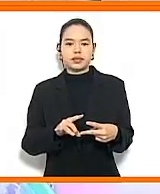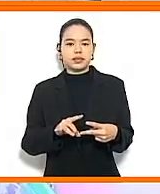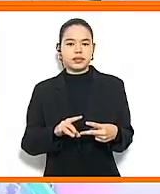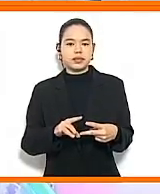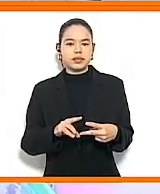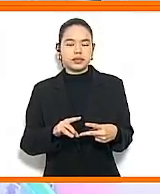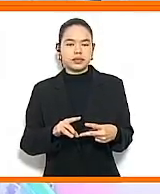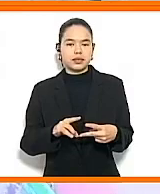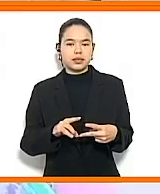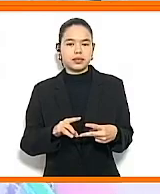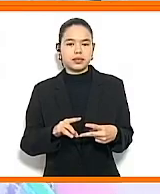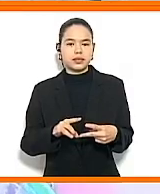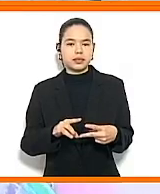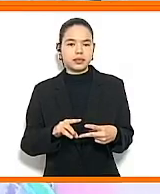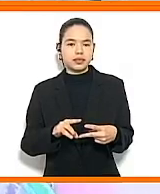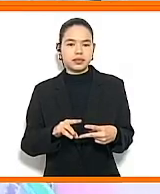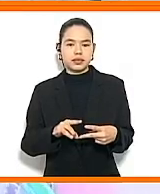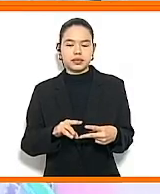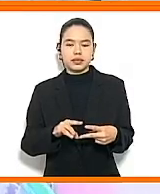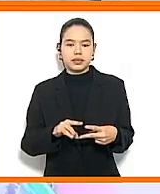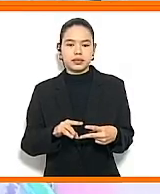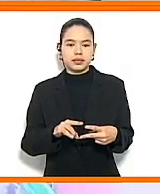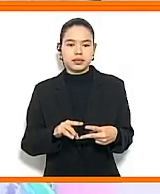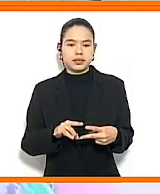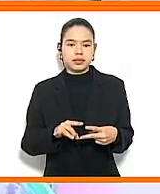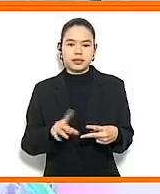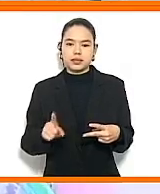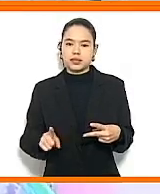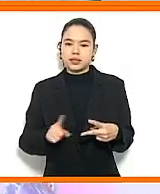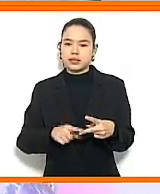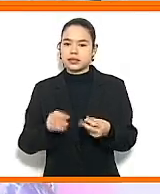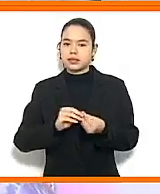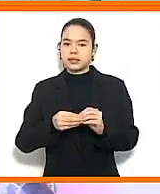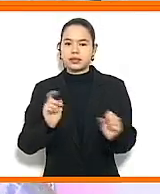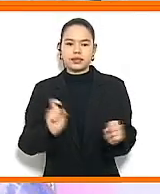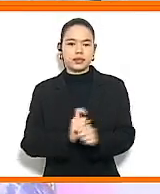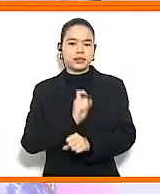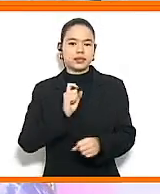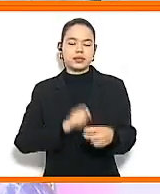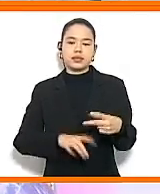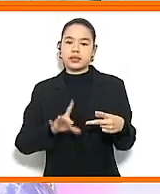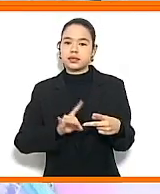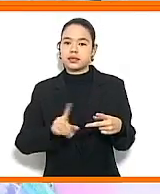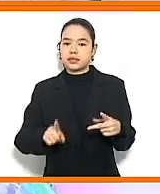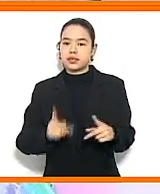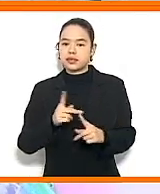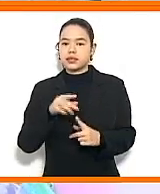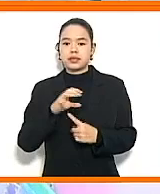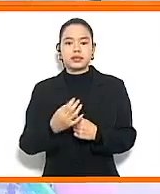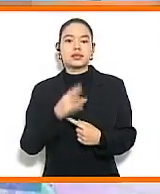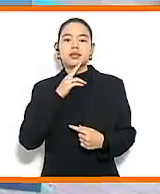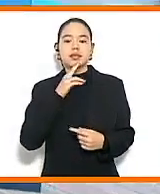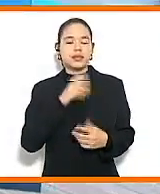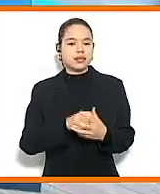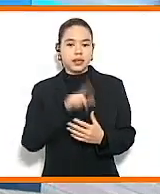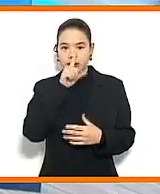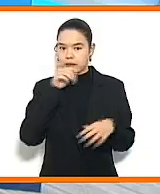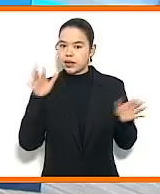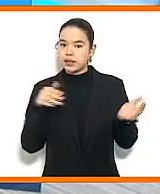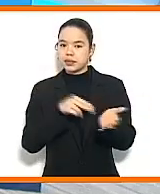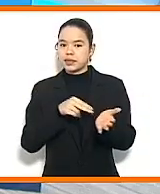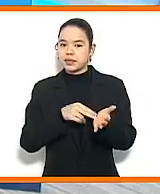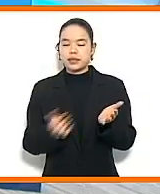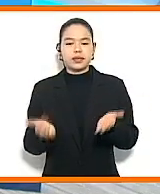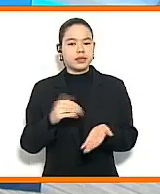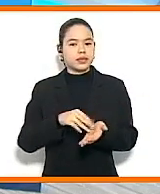dígito. Y este es... El 1, número favorecido 81 con su catrachada sope. Con gusto te repito los